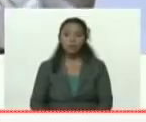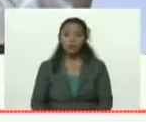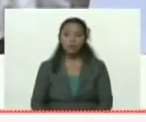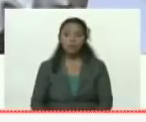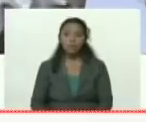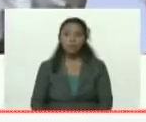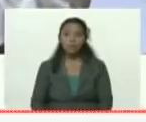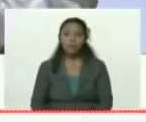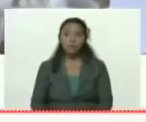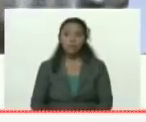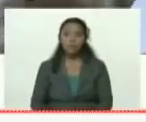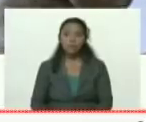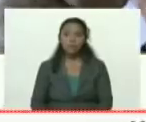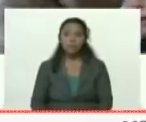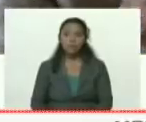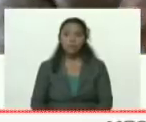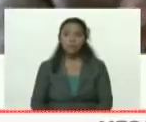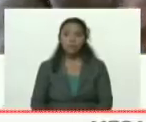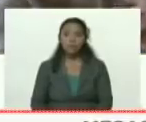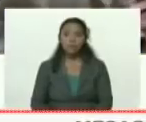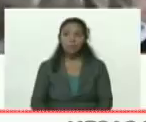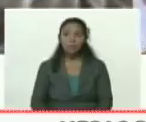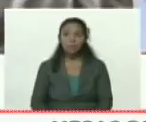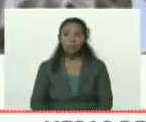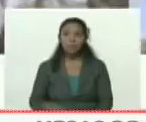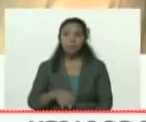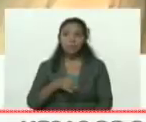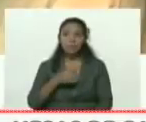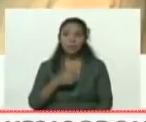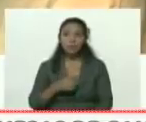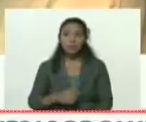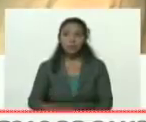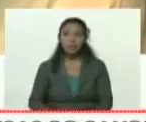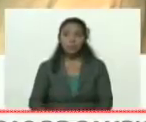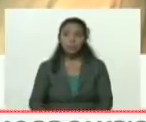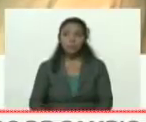Bueno, amigos, esto es un texto escrito a mano, yo lo que voy a hacer es leerlo,